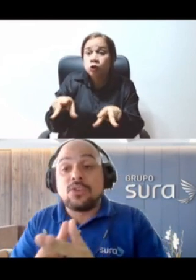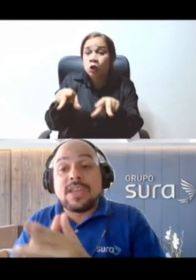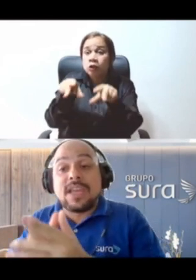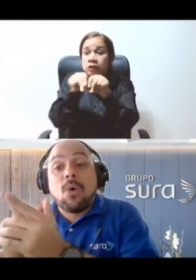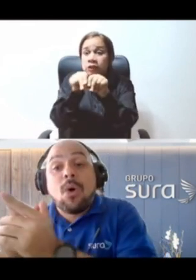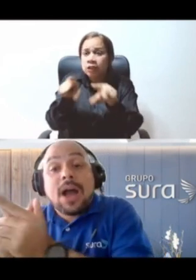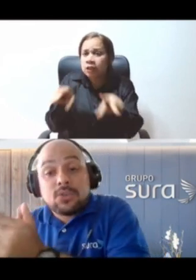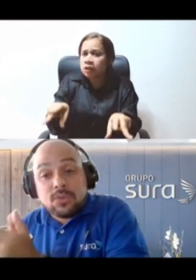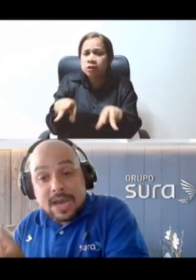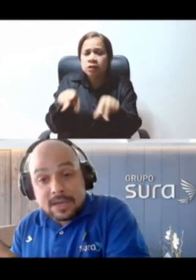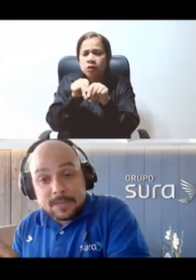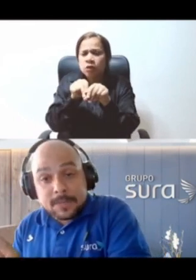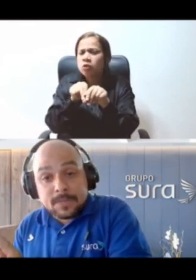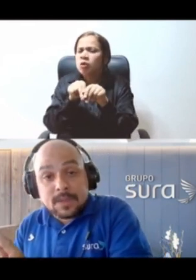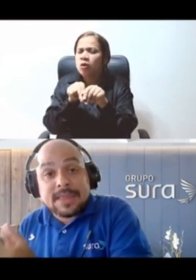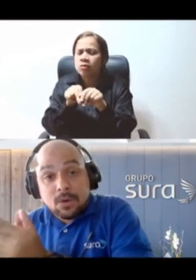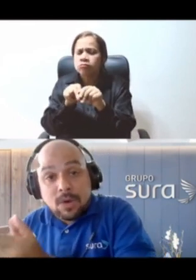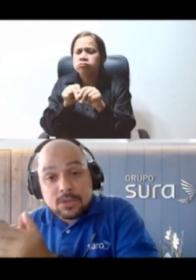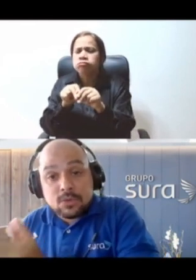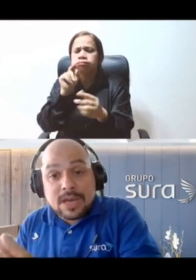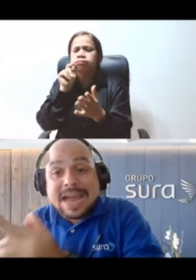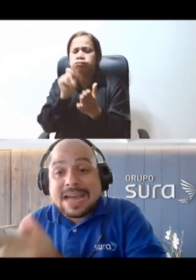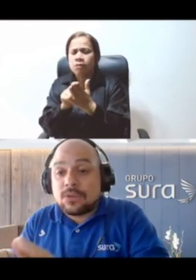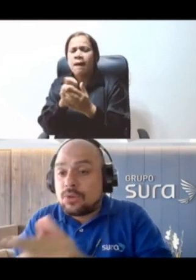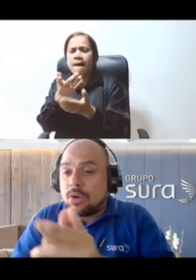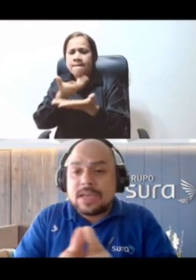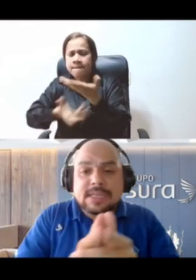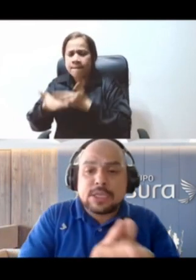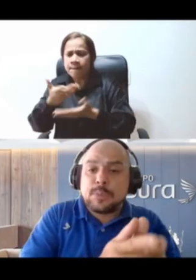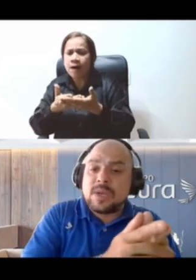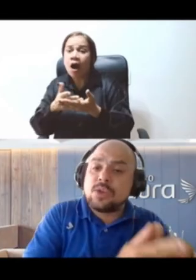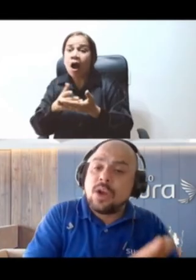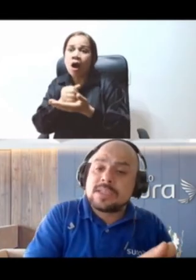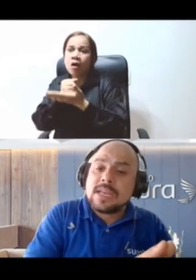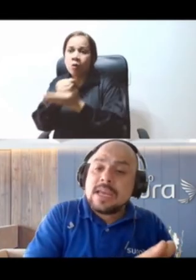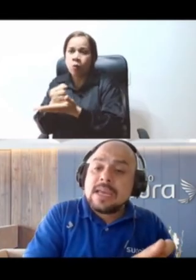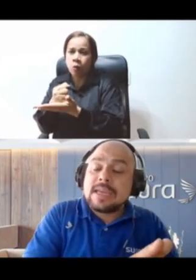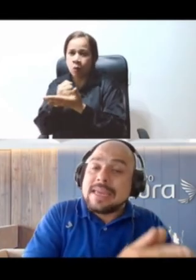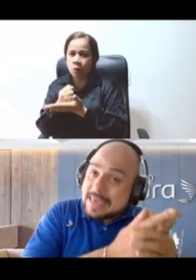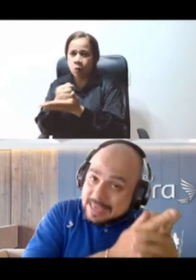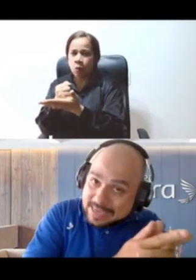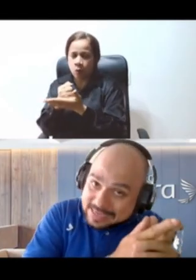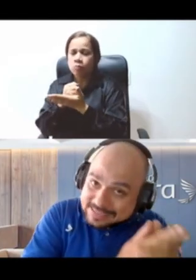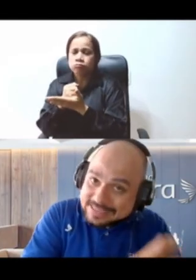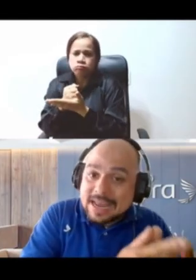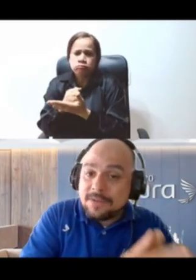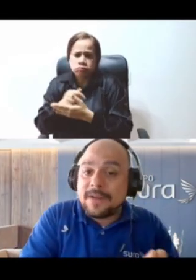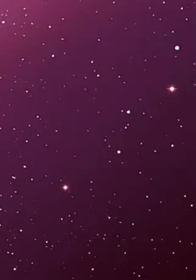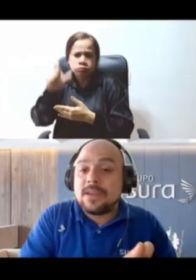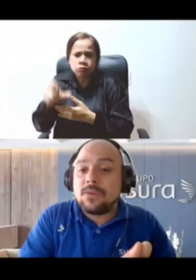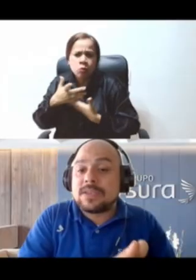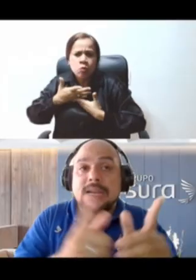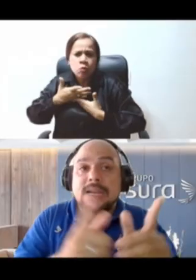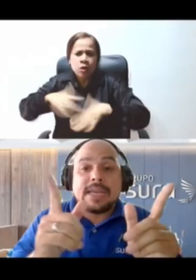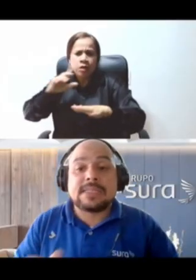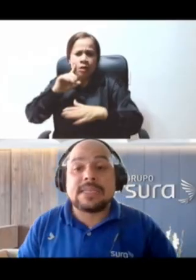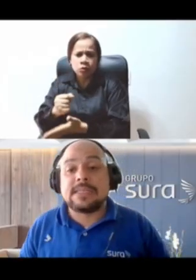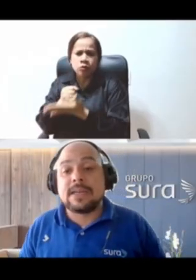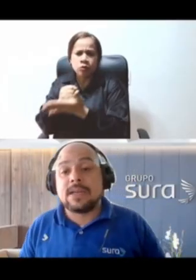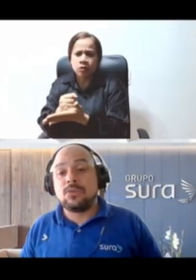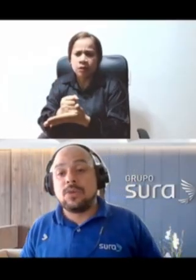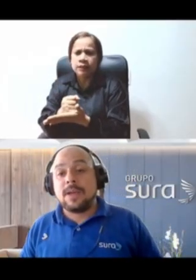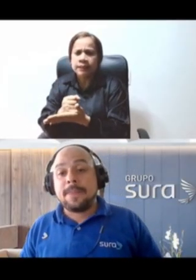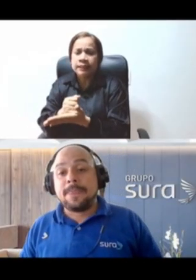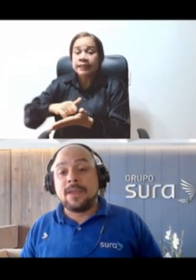esa obligación de coayudar a todas esas personas que están al frente nuestra